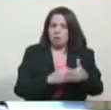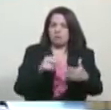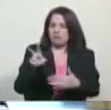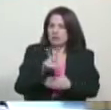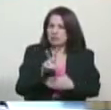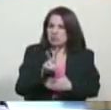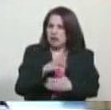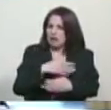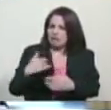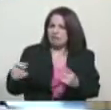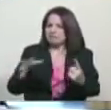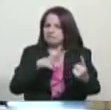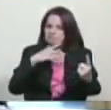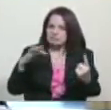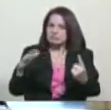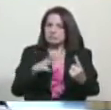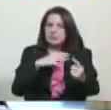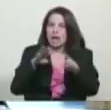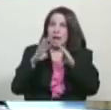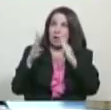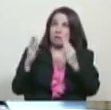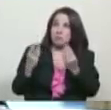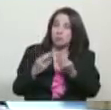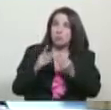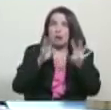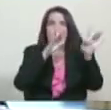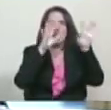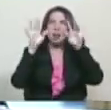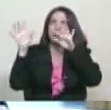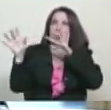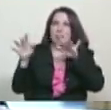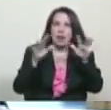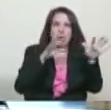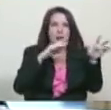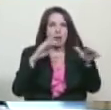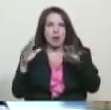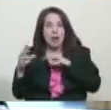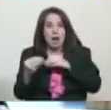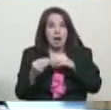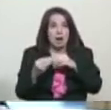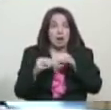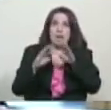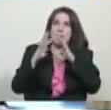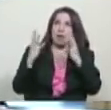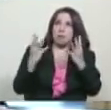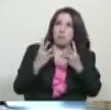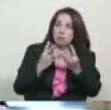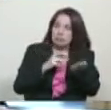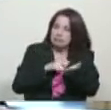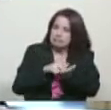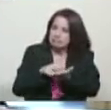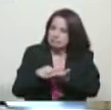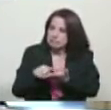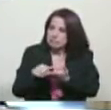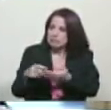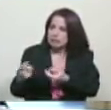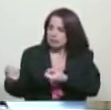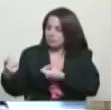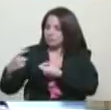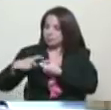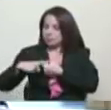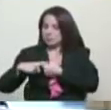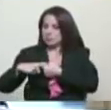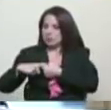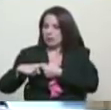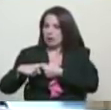pretende chantajear al mundo entero para que el mundo entero se pliegue a sus planes